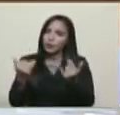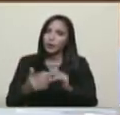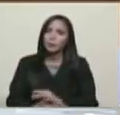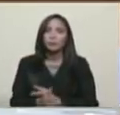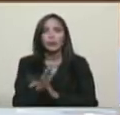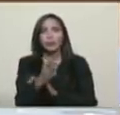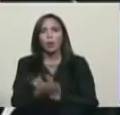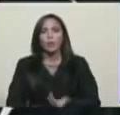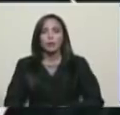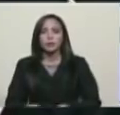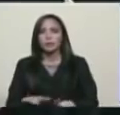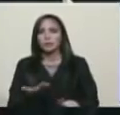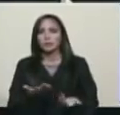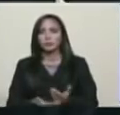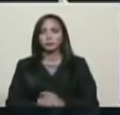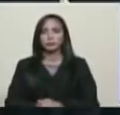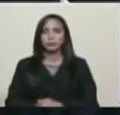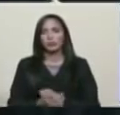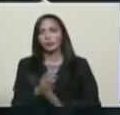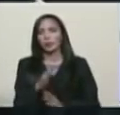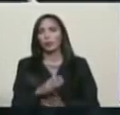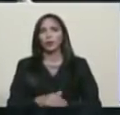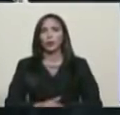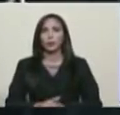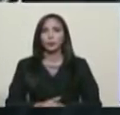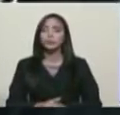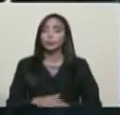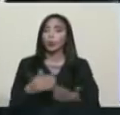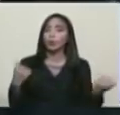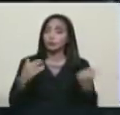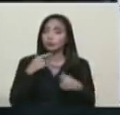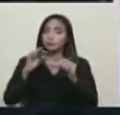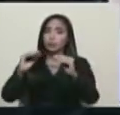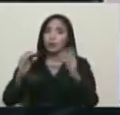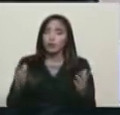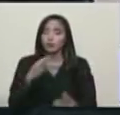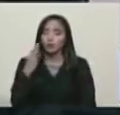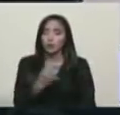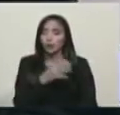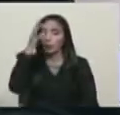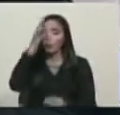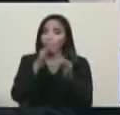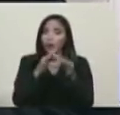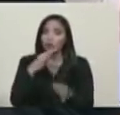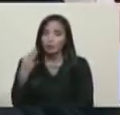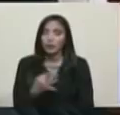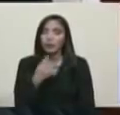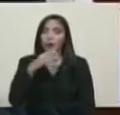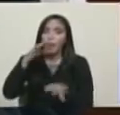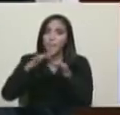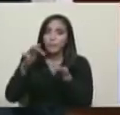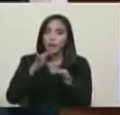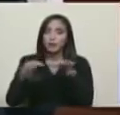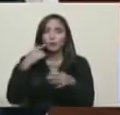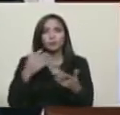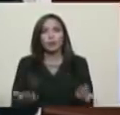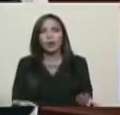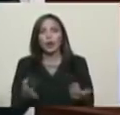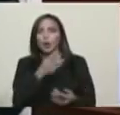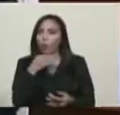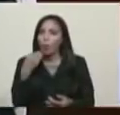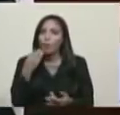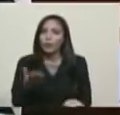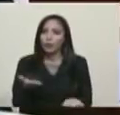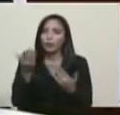menos por lo menos se lo recomiendo de muy buena fe y buena voluntad invierta muchacho muchacha